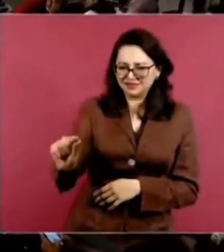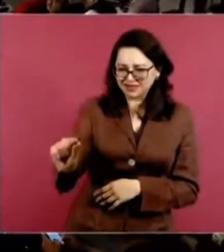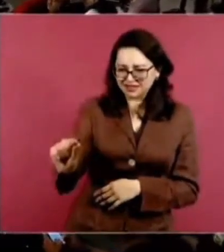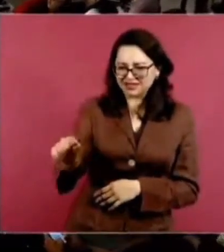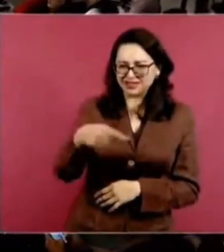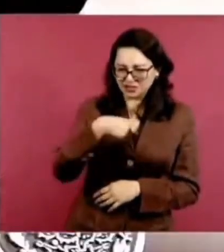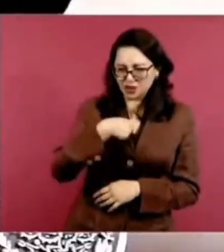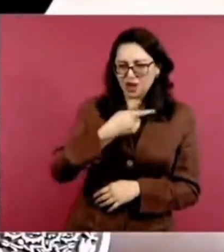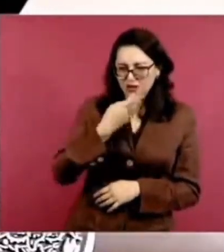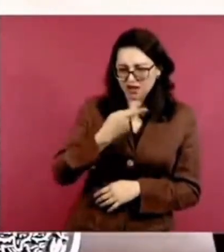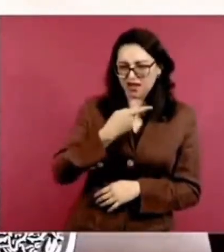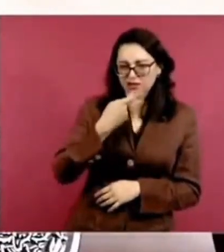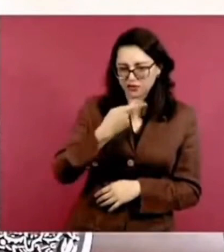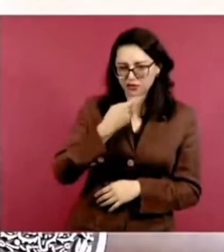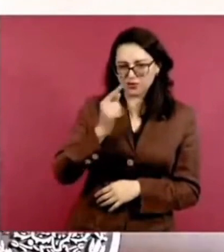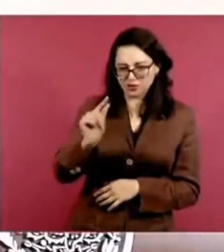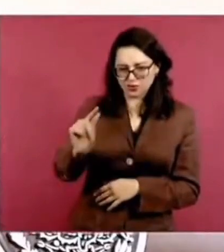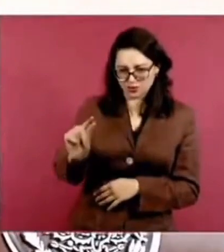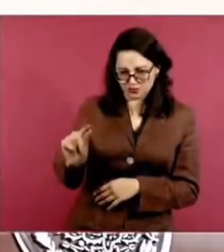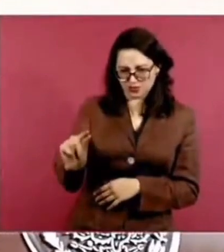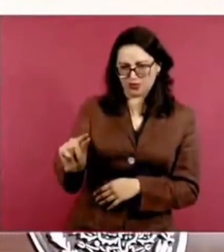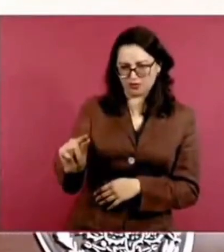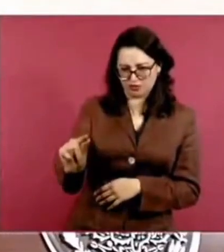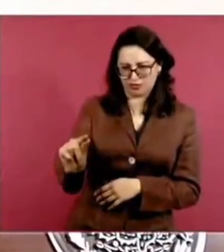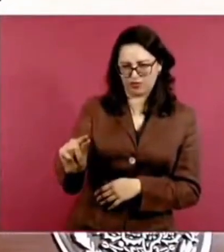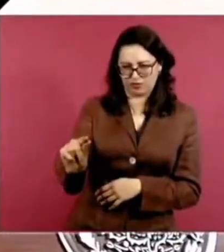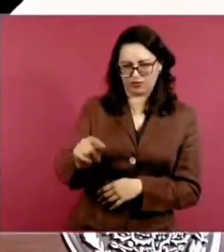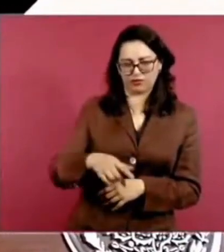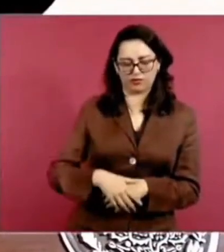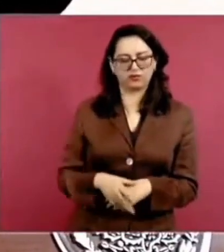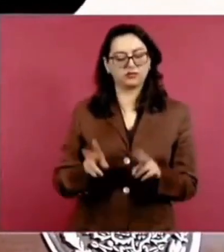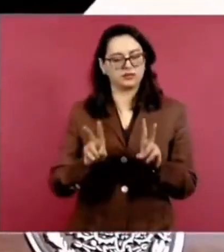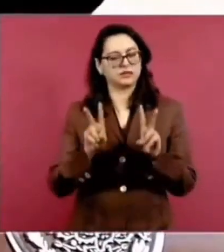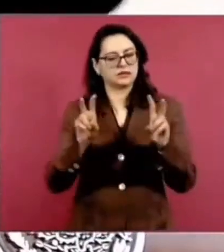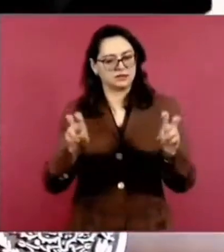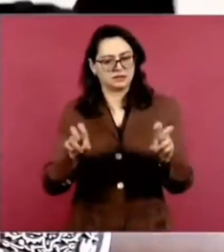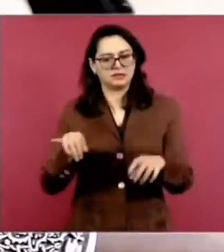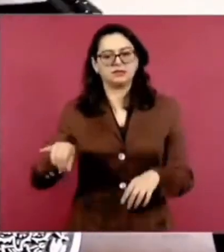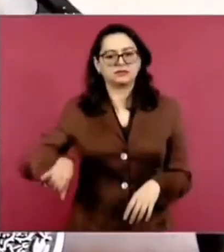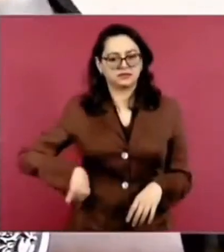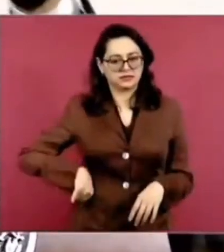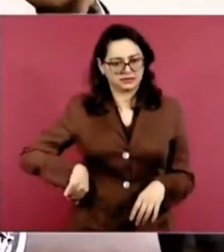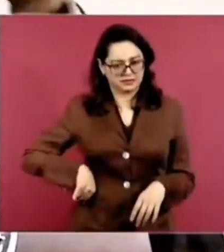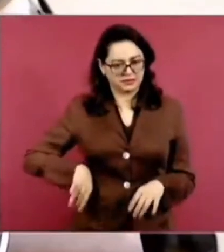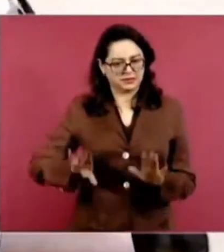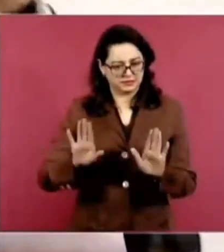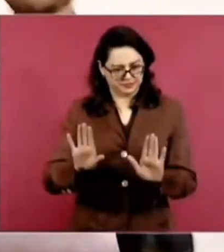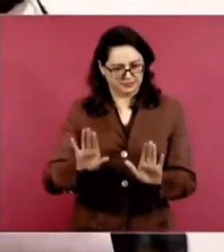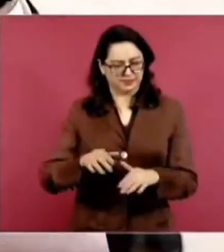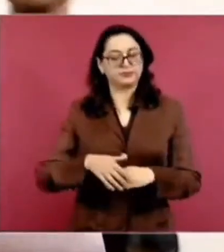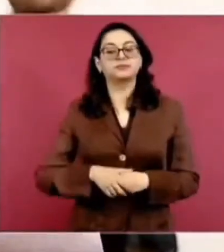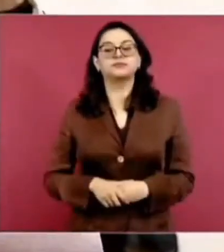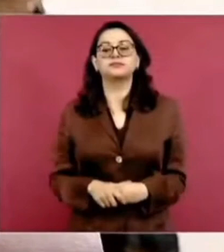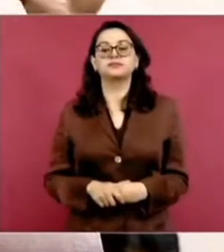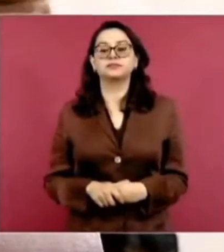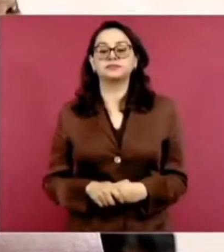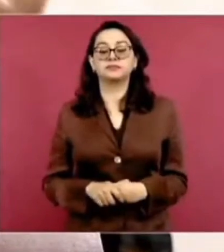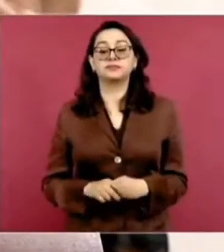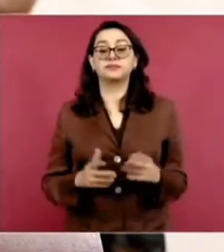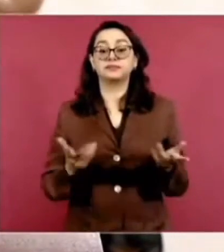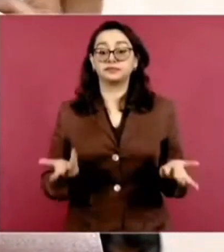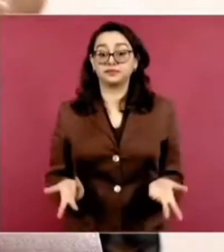no he terminado todavía. Es que ese es un tema muy interesante. Entonces, los que hablan mal de